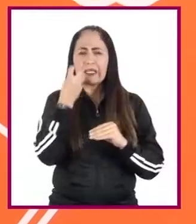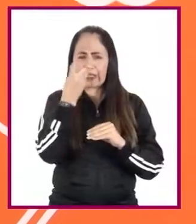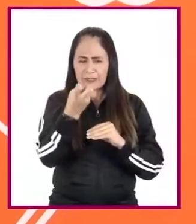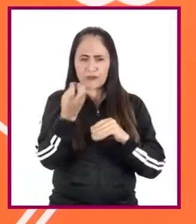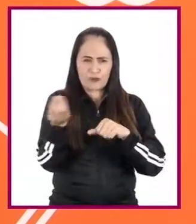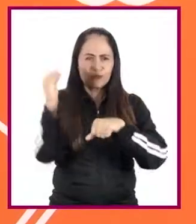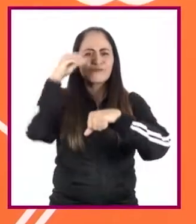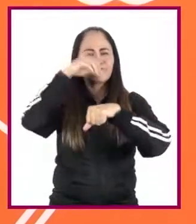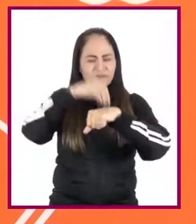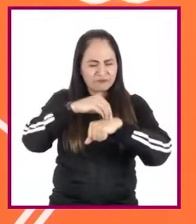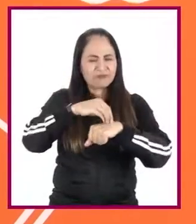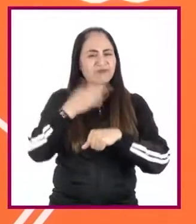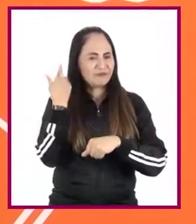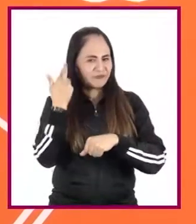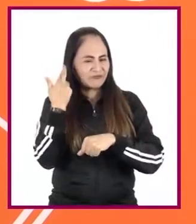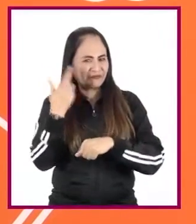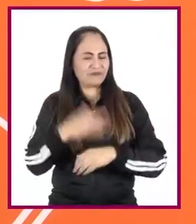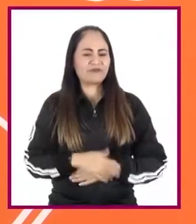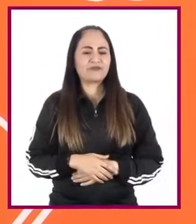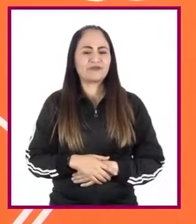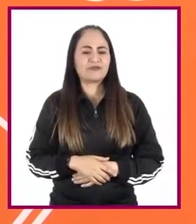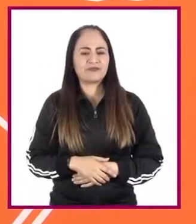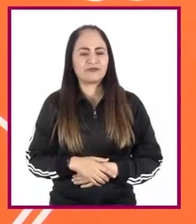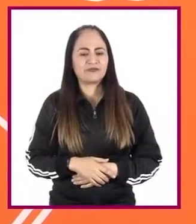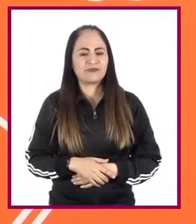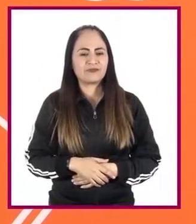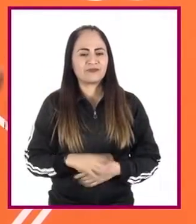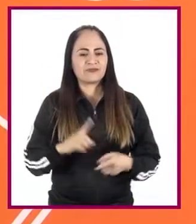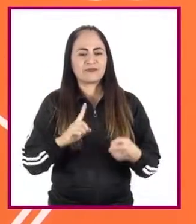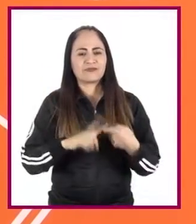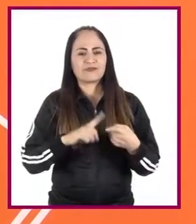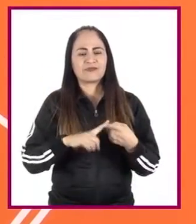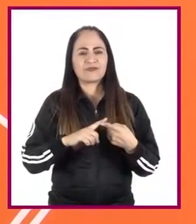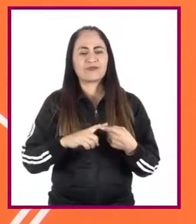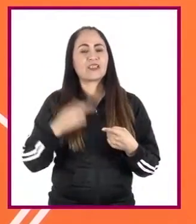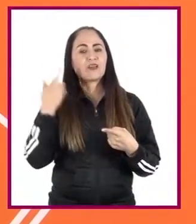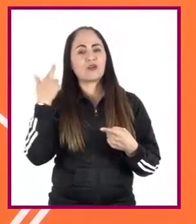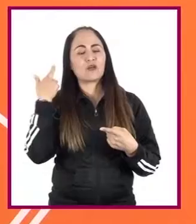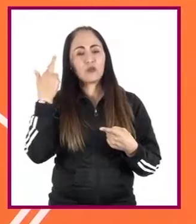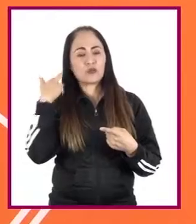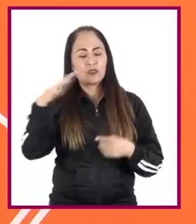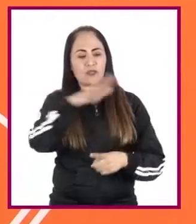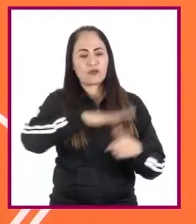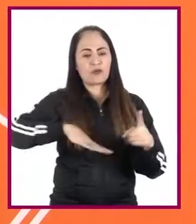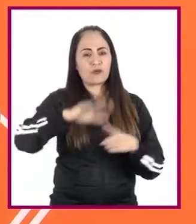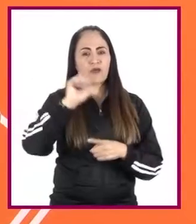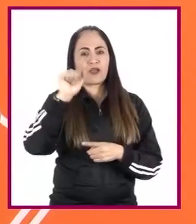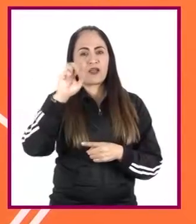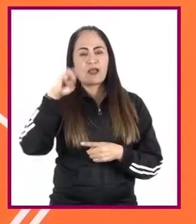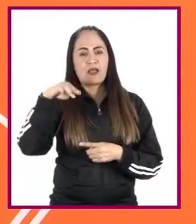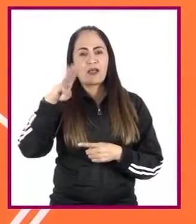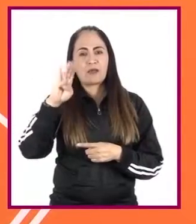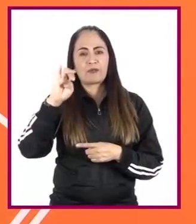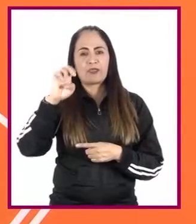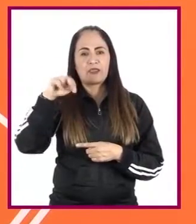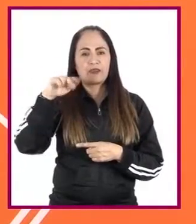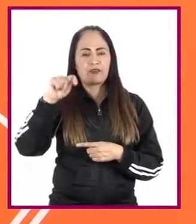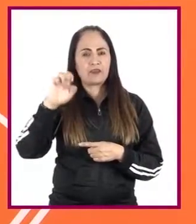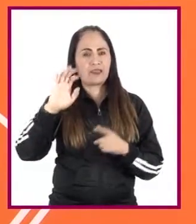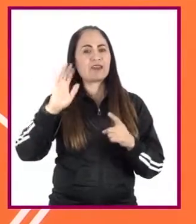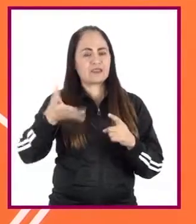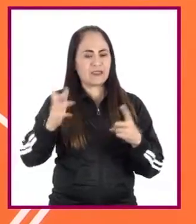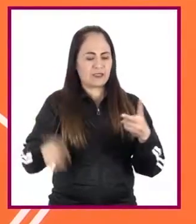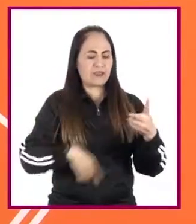los sonidos. Ya vimos el primer recurso oral, que es el sonido ambiente. Es momento de conocer el segundo